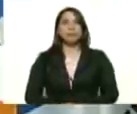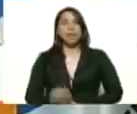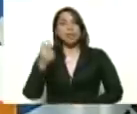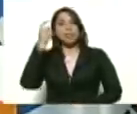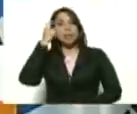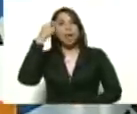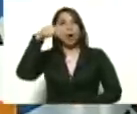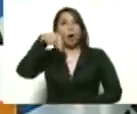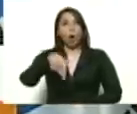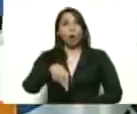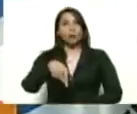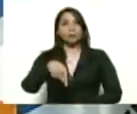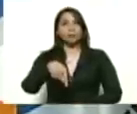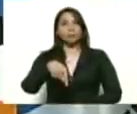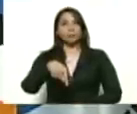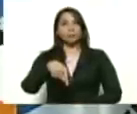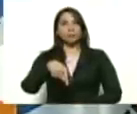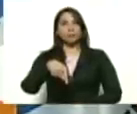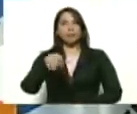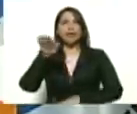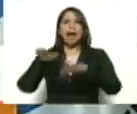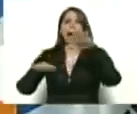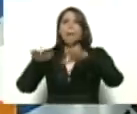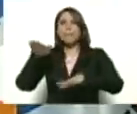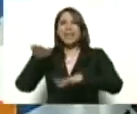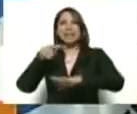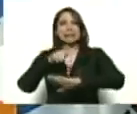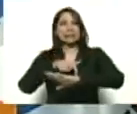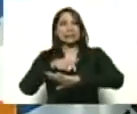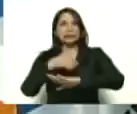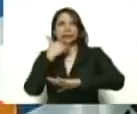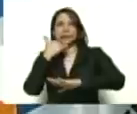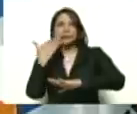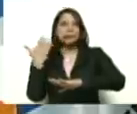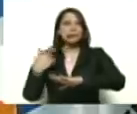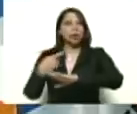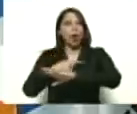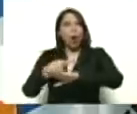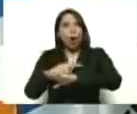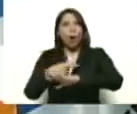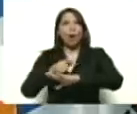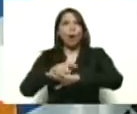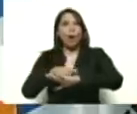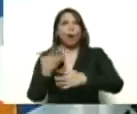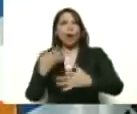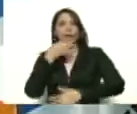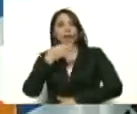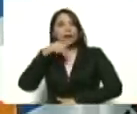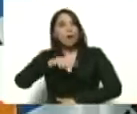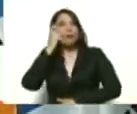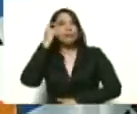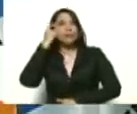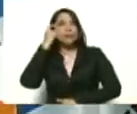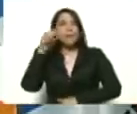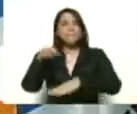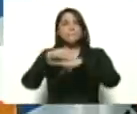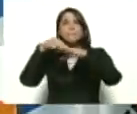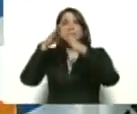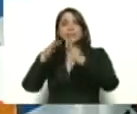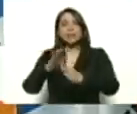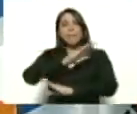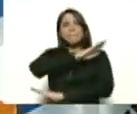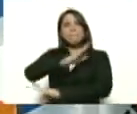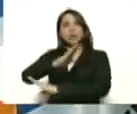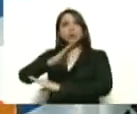hoy, apenas hace unos minutos, a escasas horas de la tarde del día de hoy, el Ministerio ha